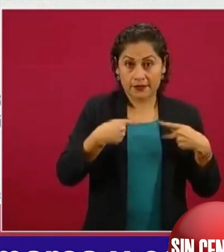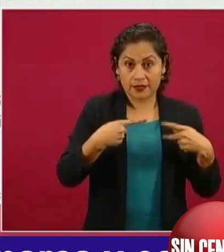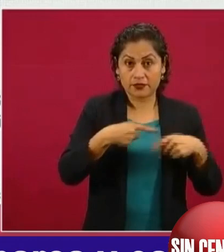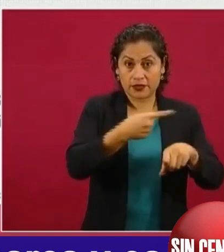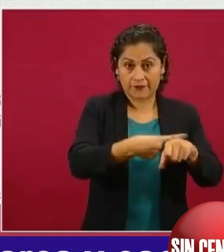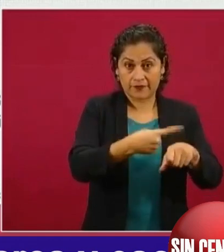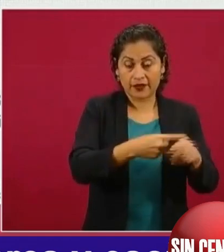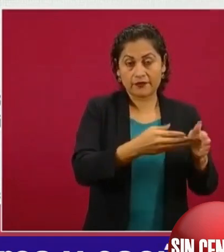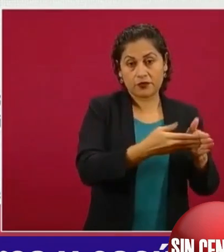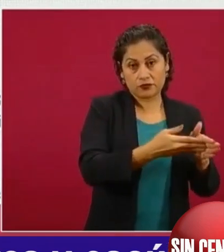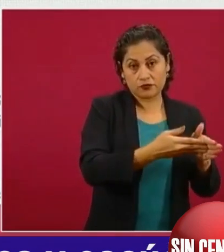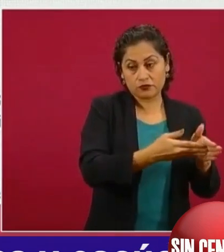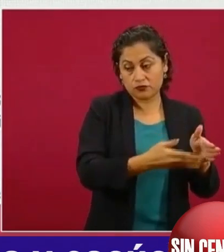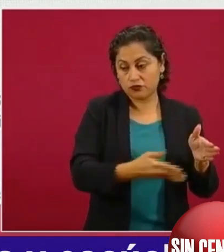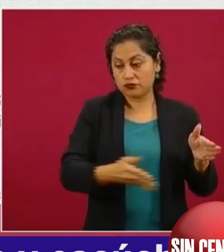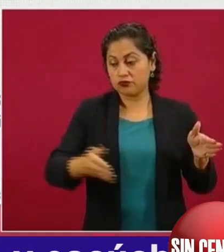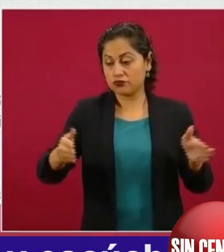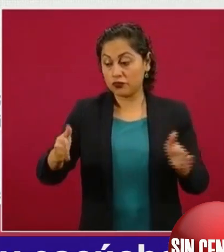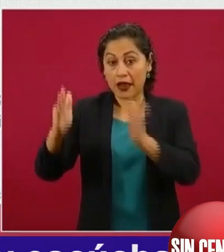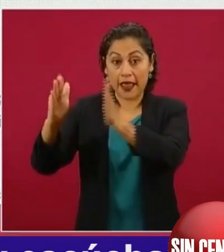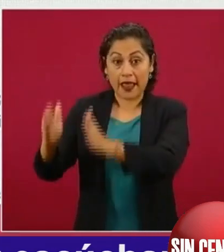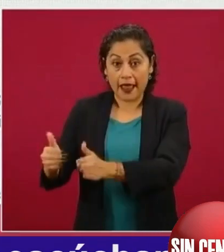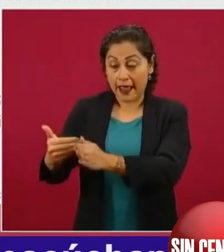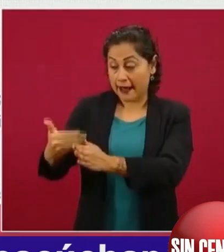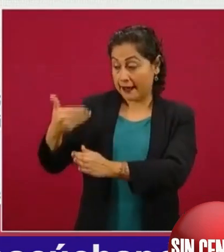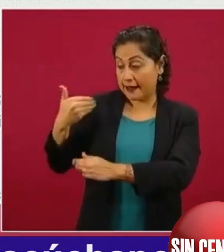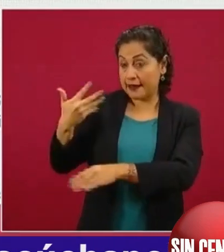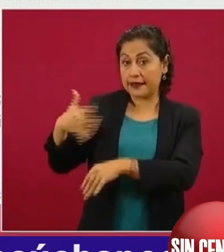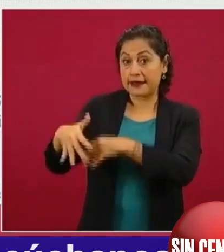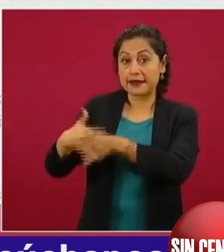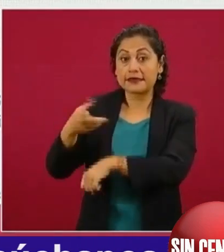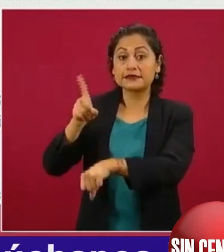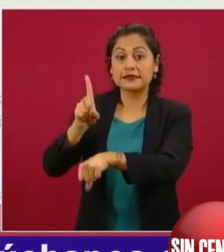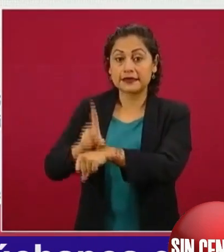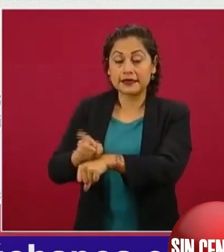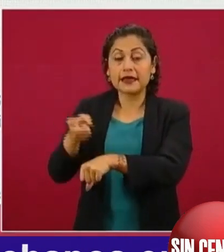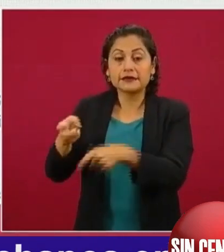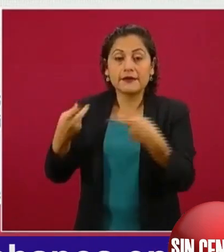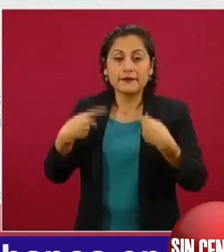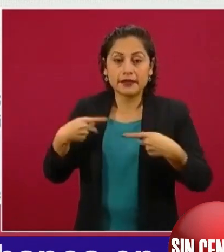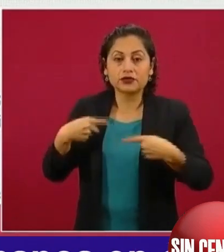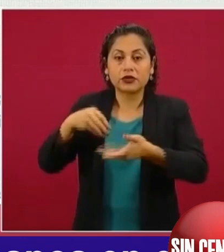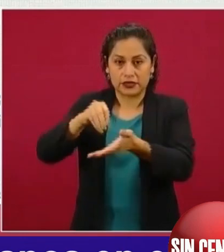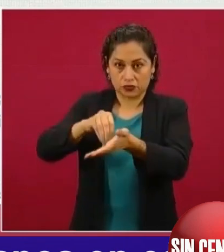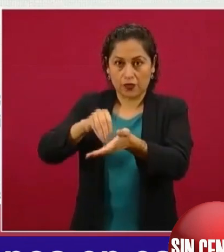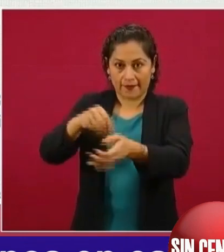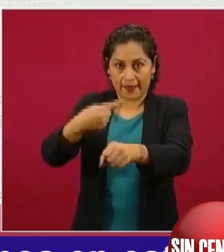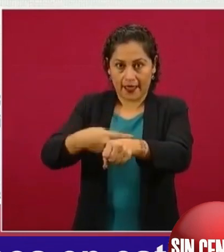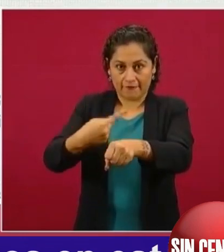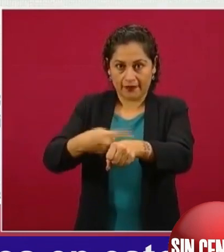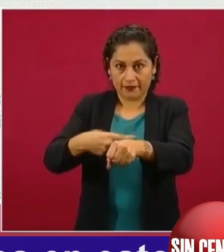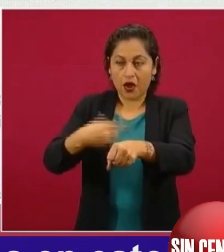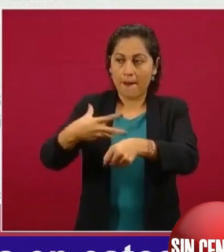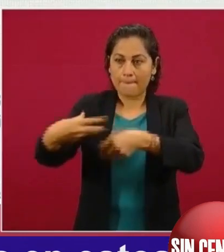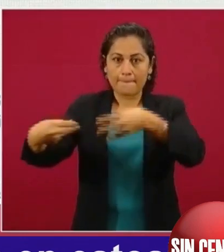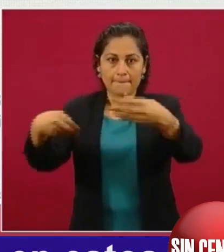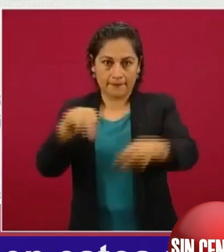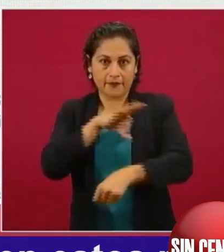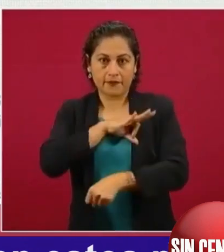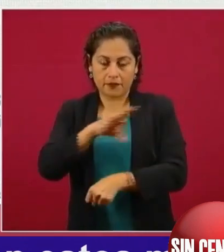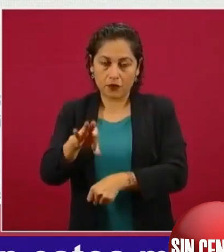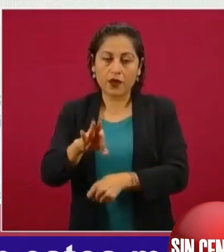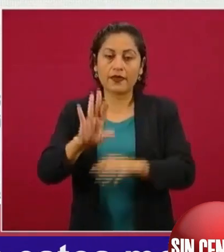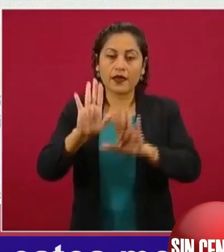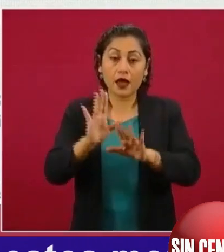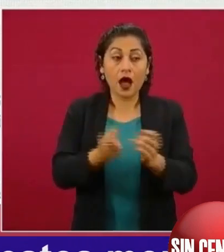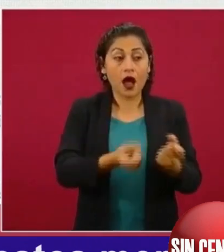los últimos 15 días tienen la capacidad de contagiar a otros y tienen enfermedad activa, excepto aquellos que permanecen hospitalizados